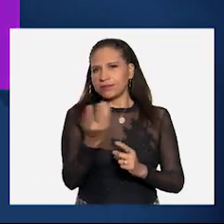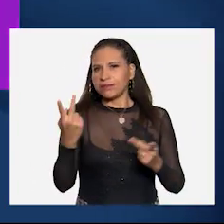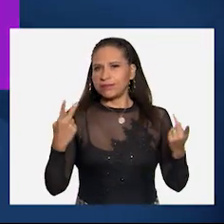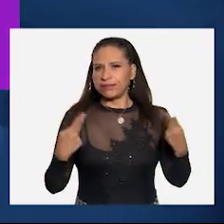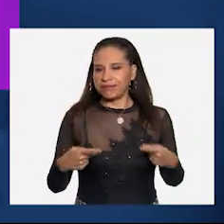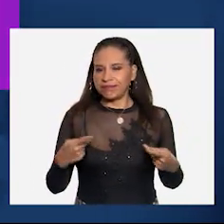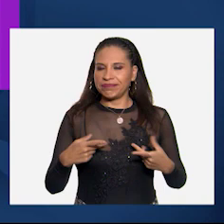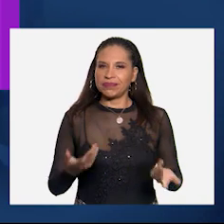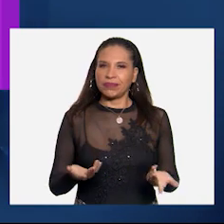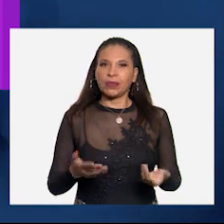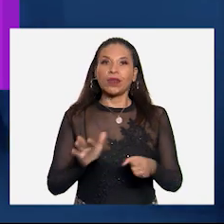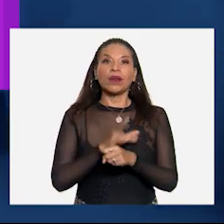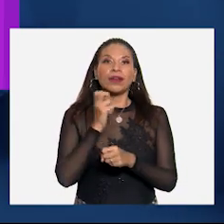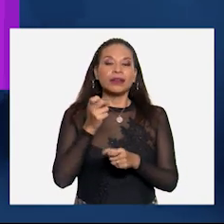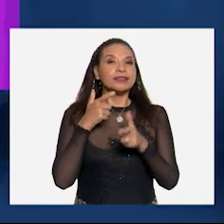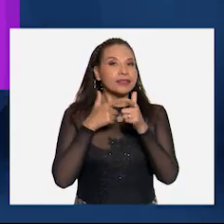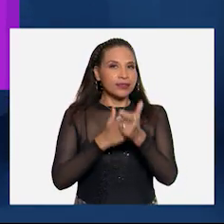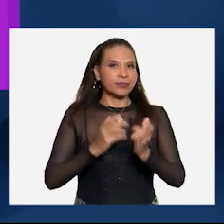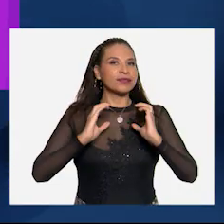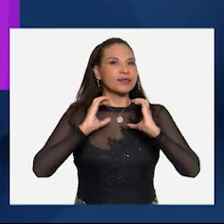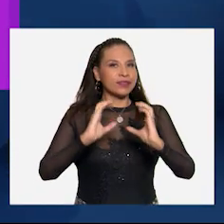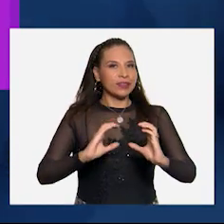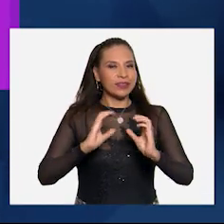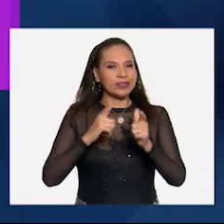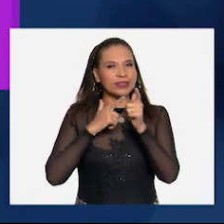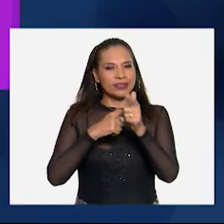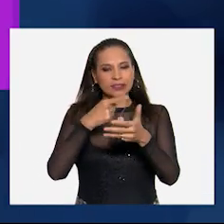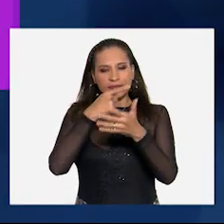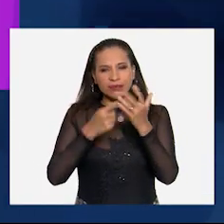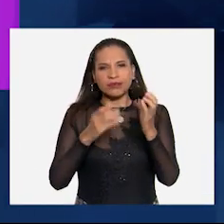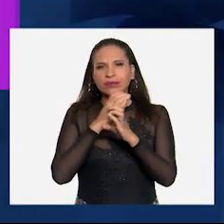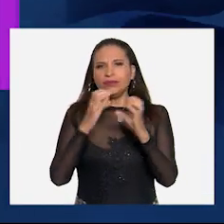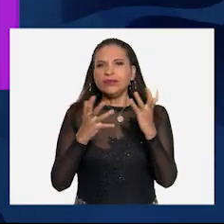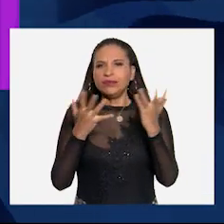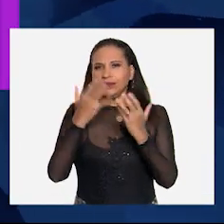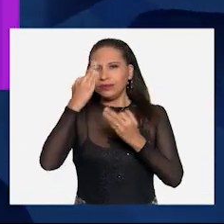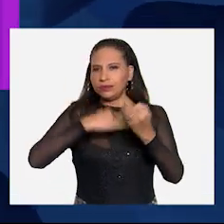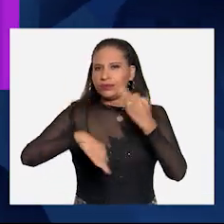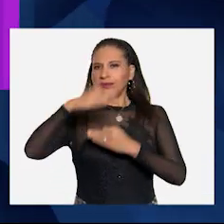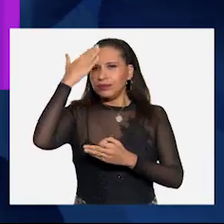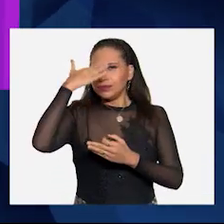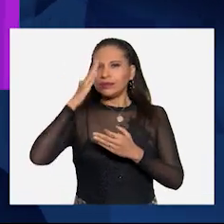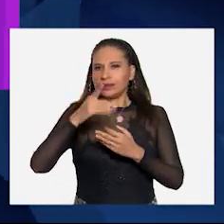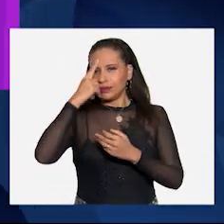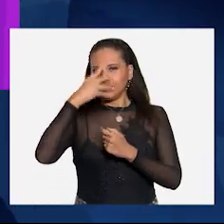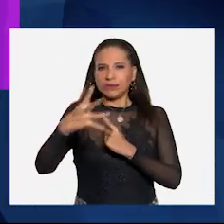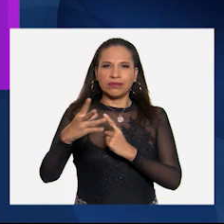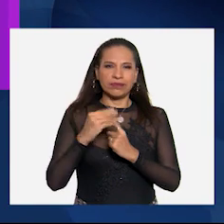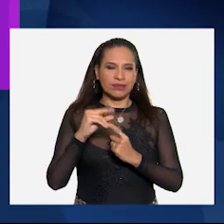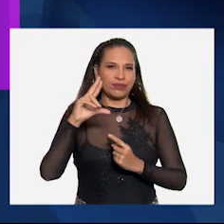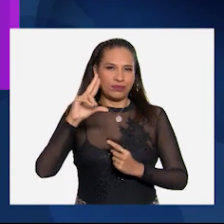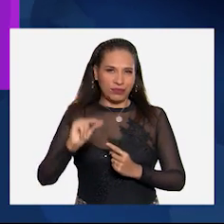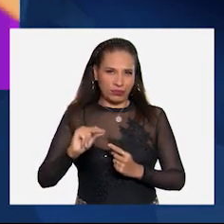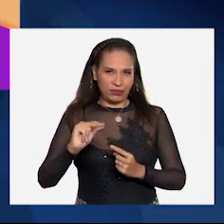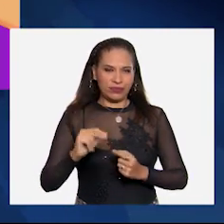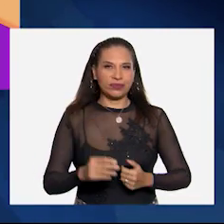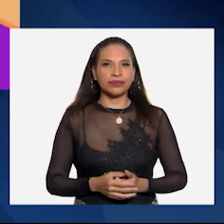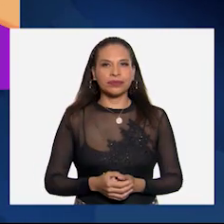las personas. Por eso hay que continuar cuidándonos siguiendo las buenas prácticas que ya todos conocemos para evitar